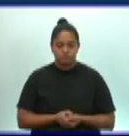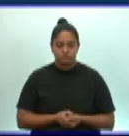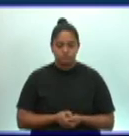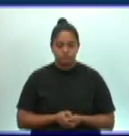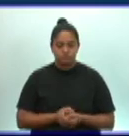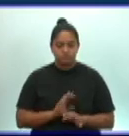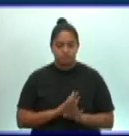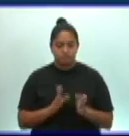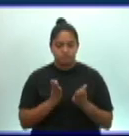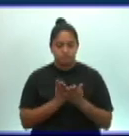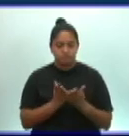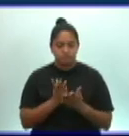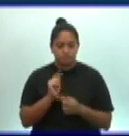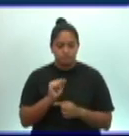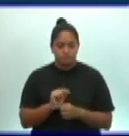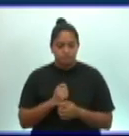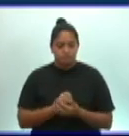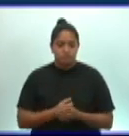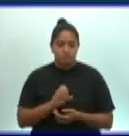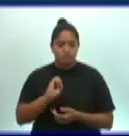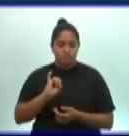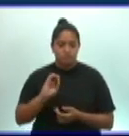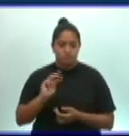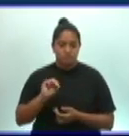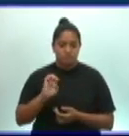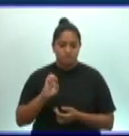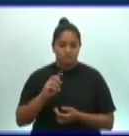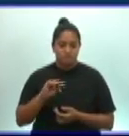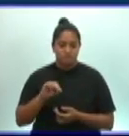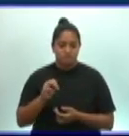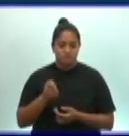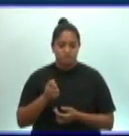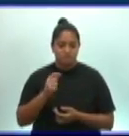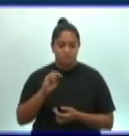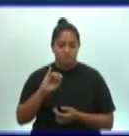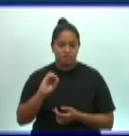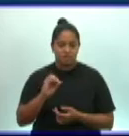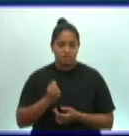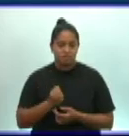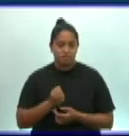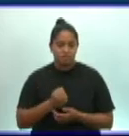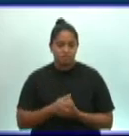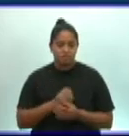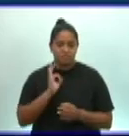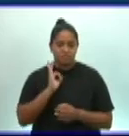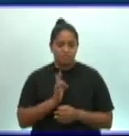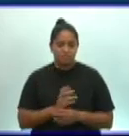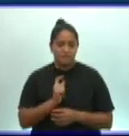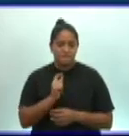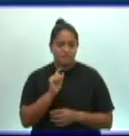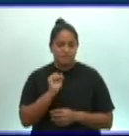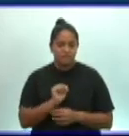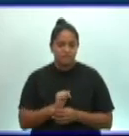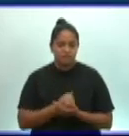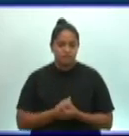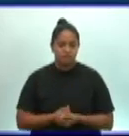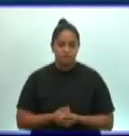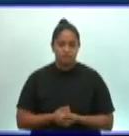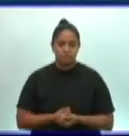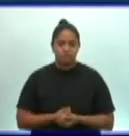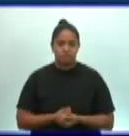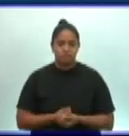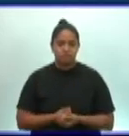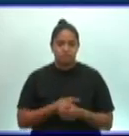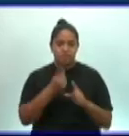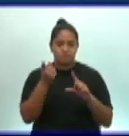ustedes estudiaron en cinemática. Esta velocidad siempre es tangente a la velocidad del movimiento lineal de estos cuerpos en su movimiento